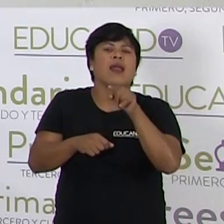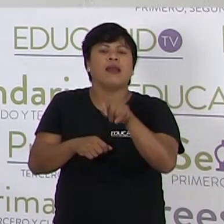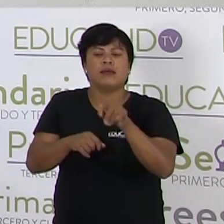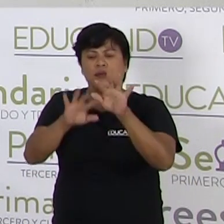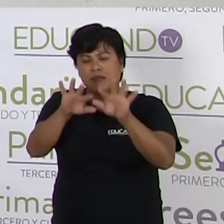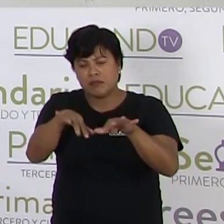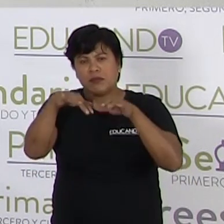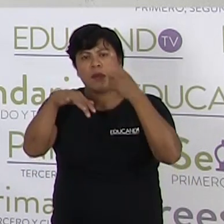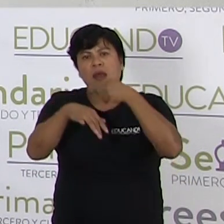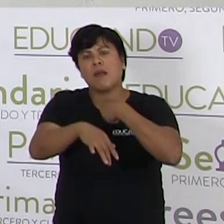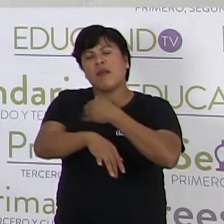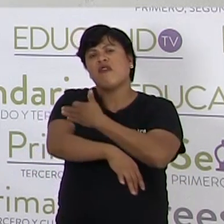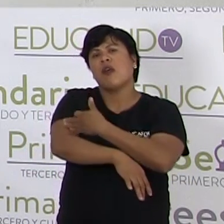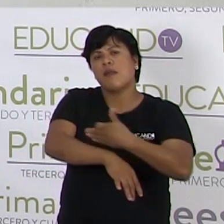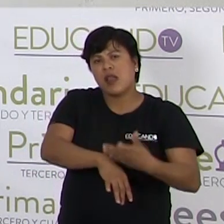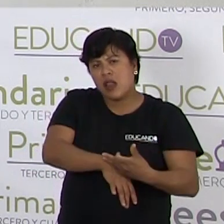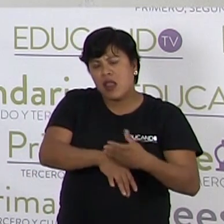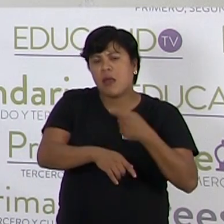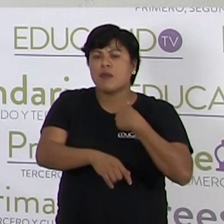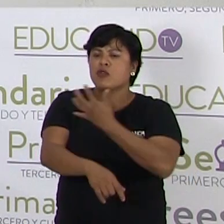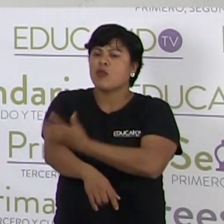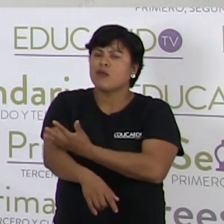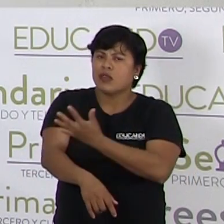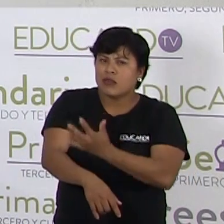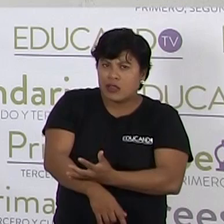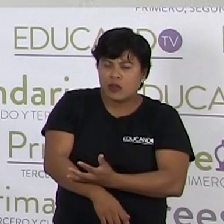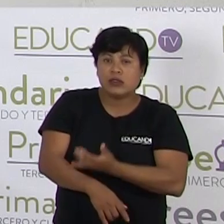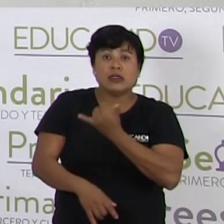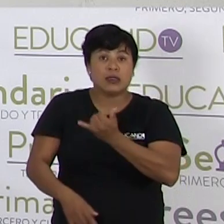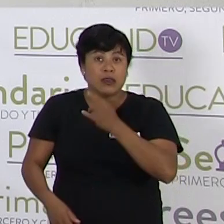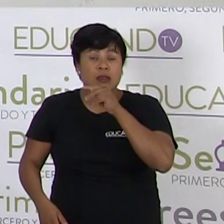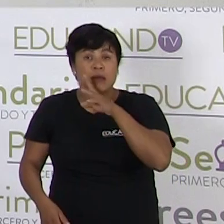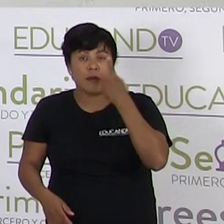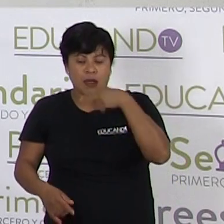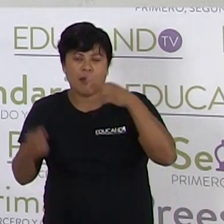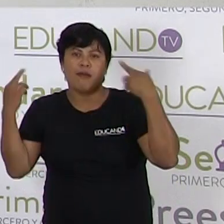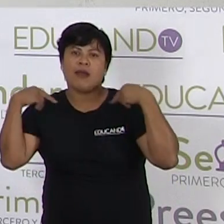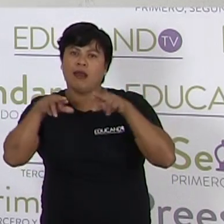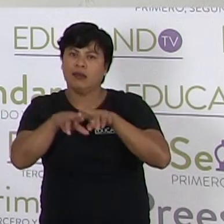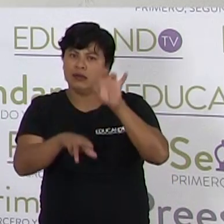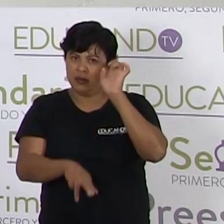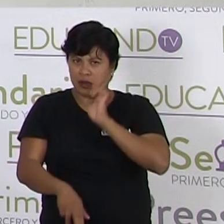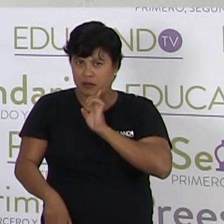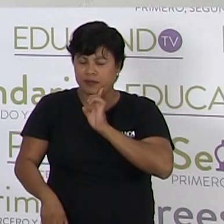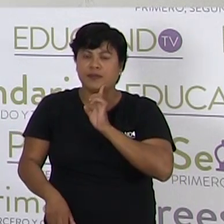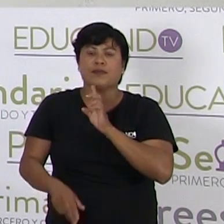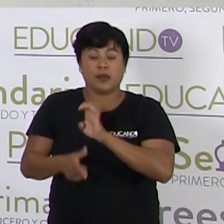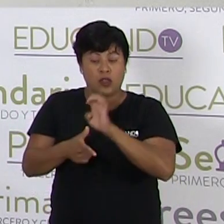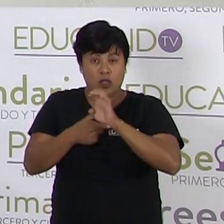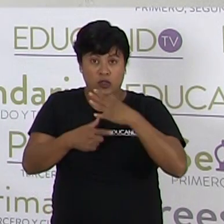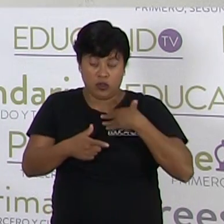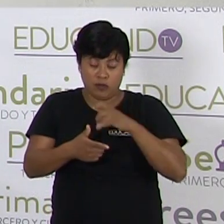nuestros familiares, a nuestros compañeros y también a la maestra. Entonces